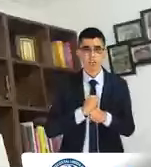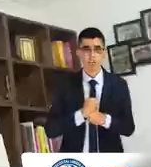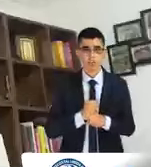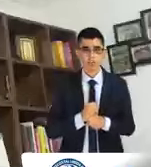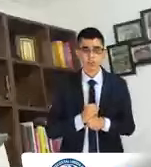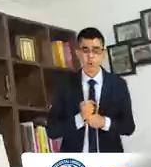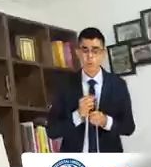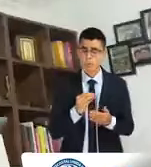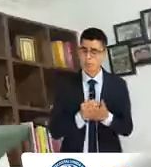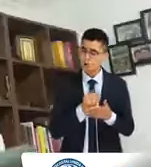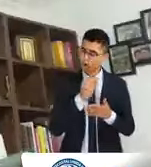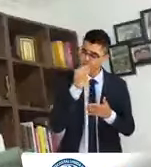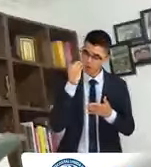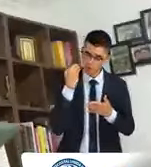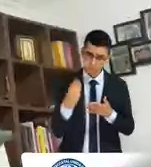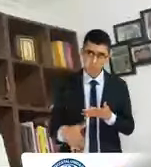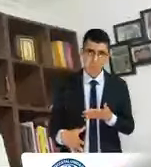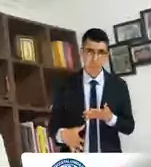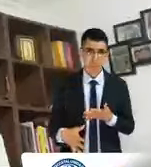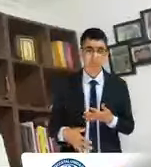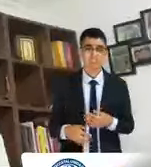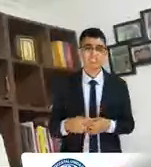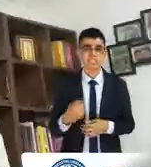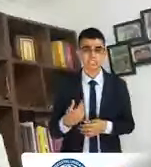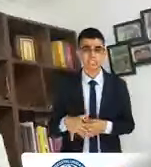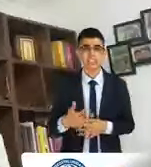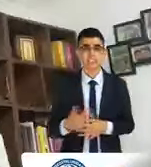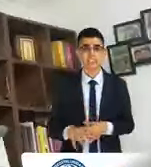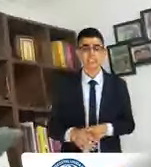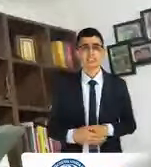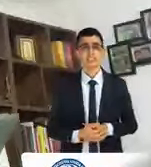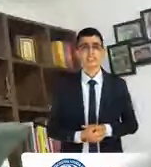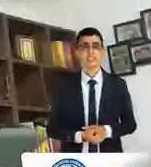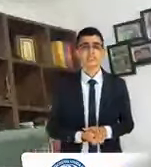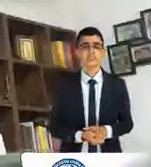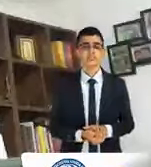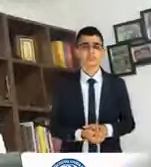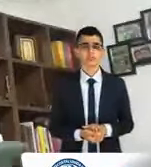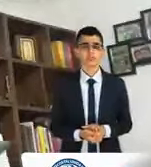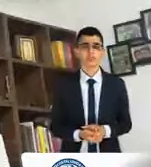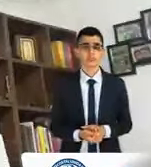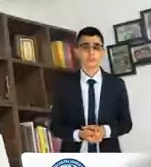una cantidad considerable. Y esa mujer, que no era rica,